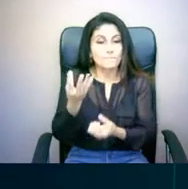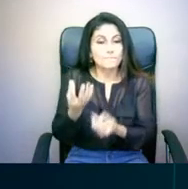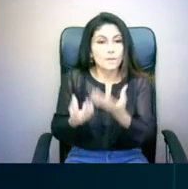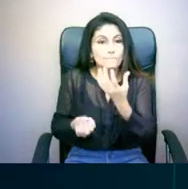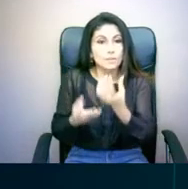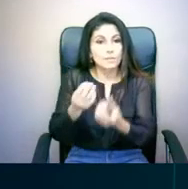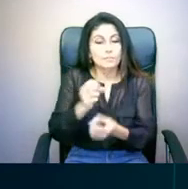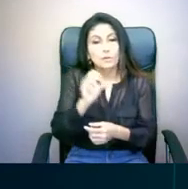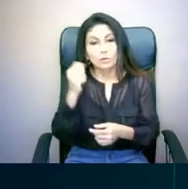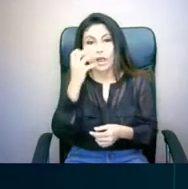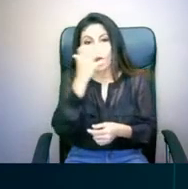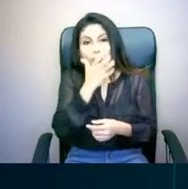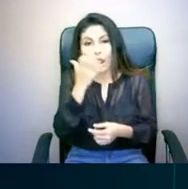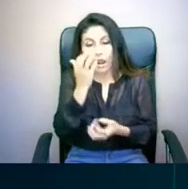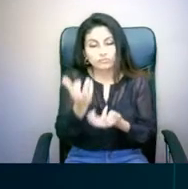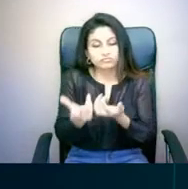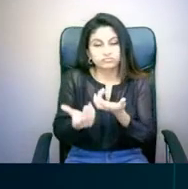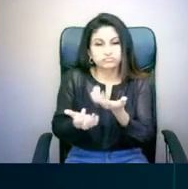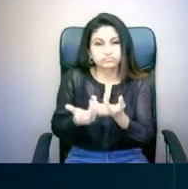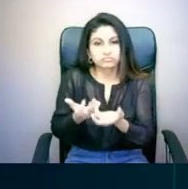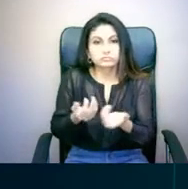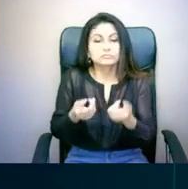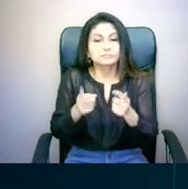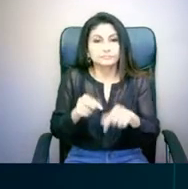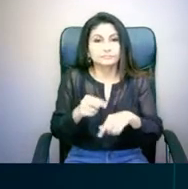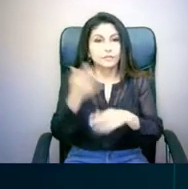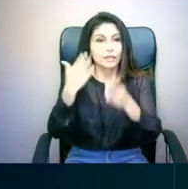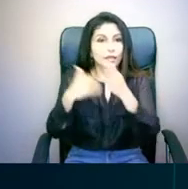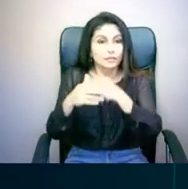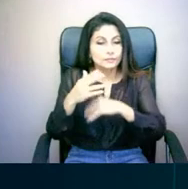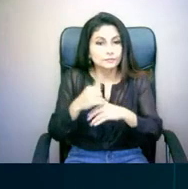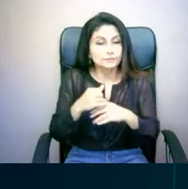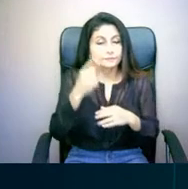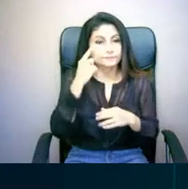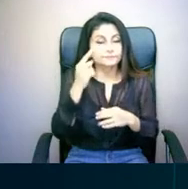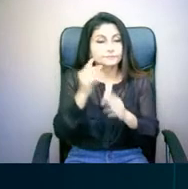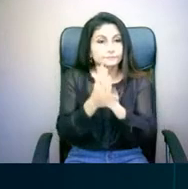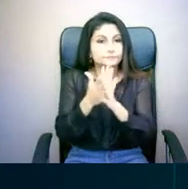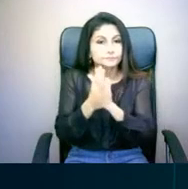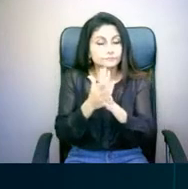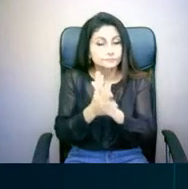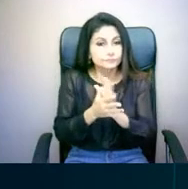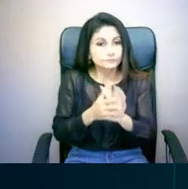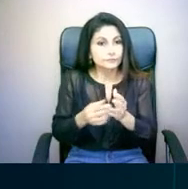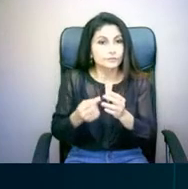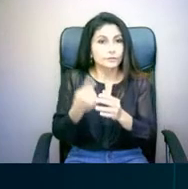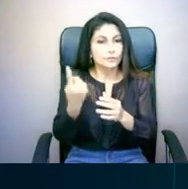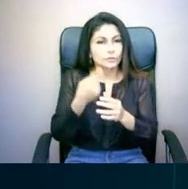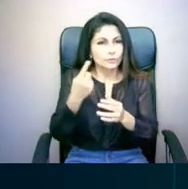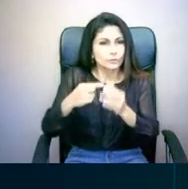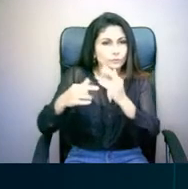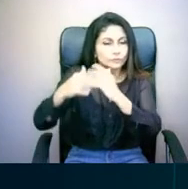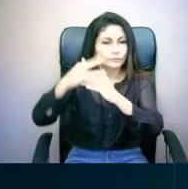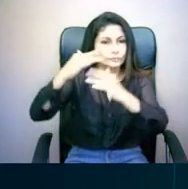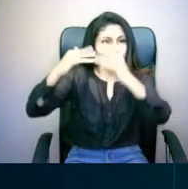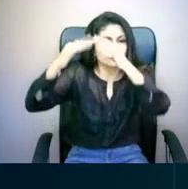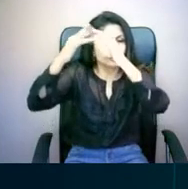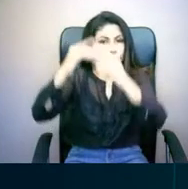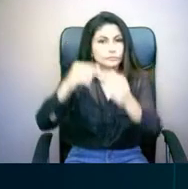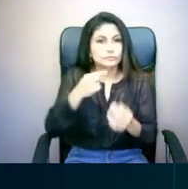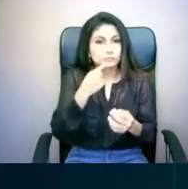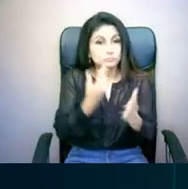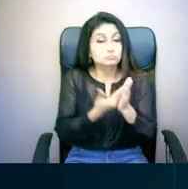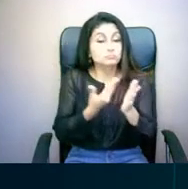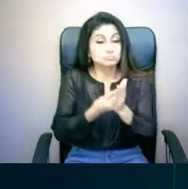que no nos generaba nada. Bueno, la rotoevaporación, a pesar de que nos dio una